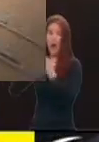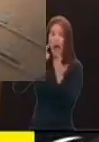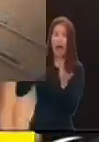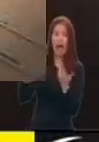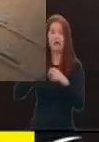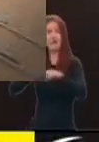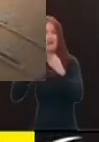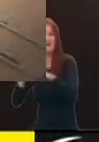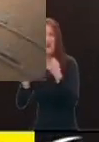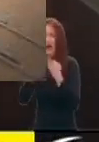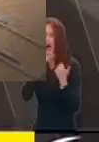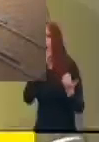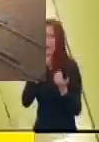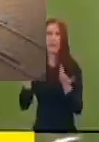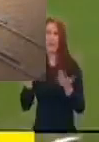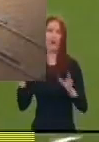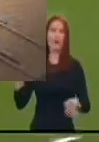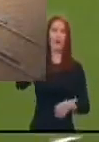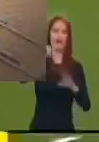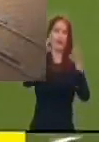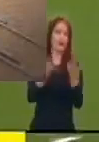les ampliamos la noticia.